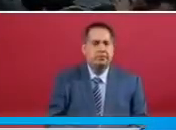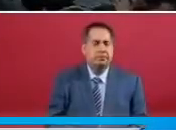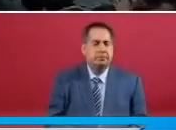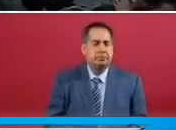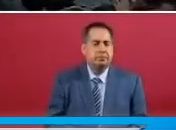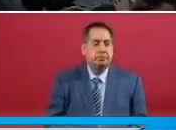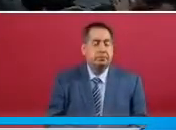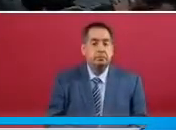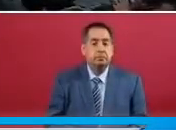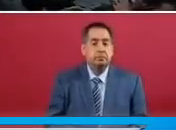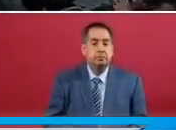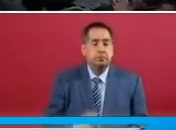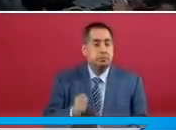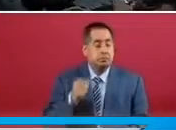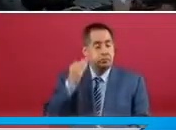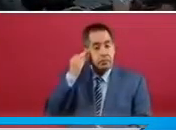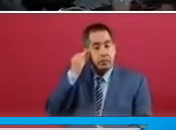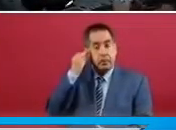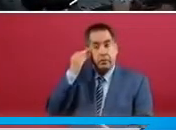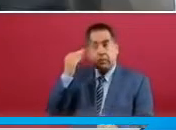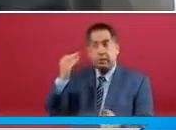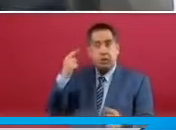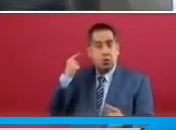En todo este periodo,